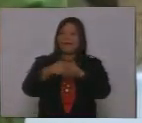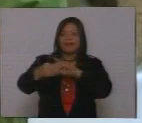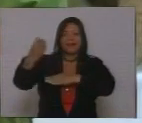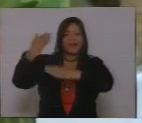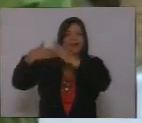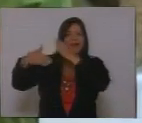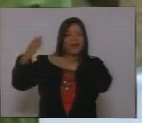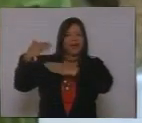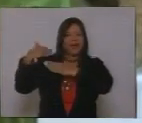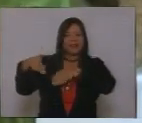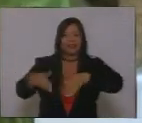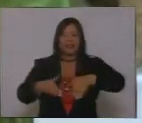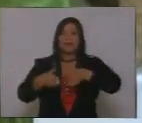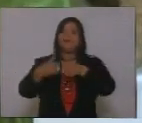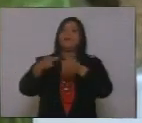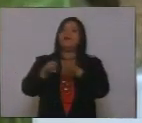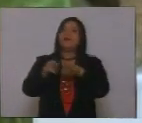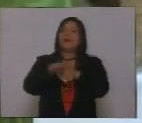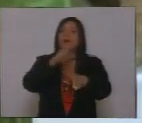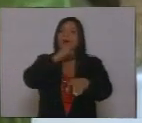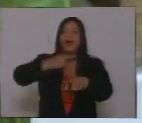momento transitaron por nuestro país,